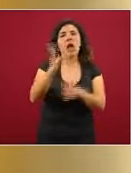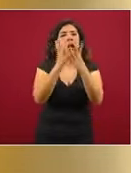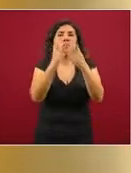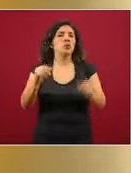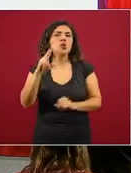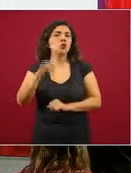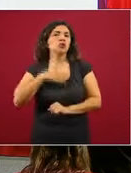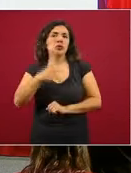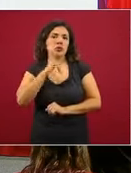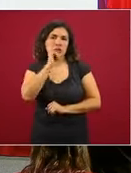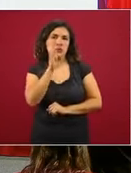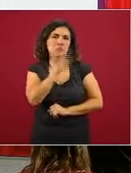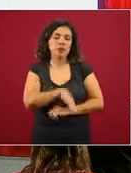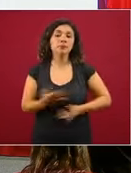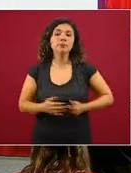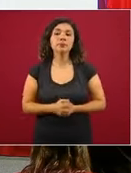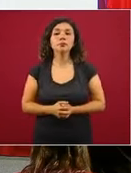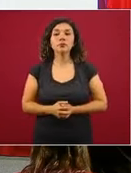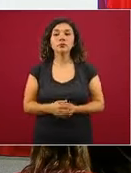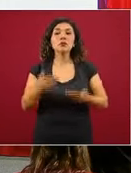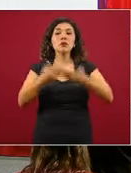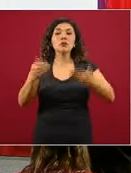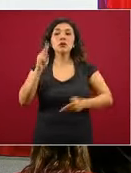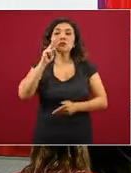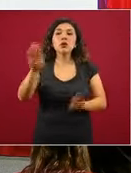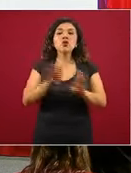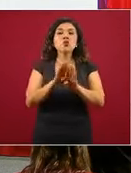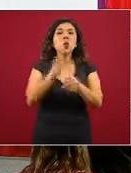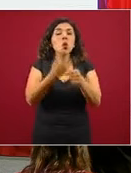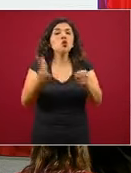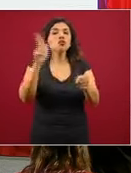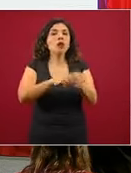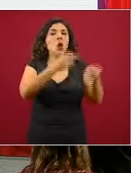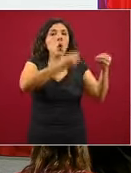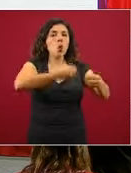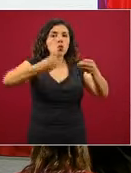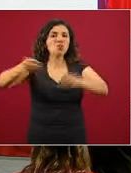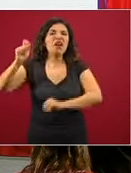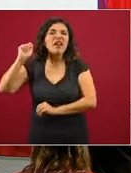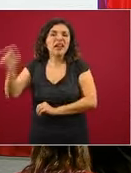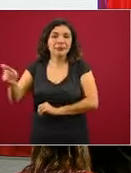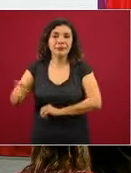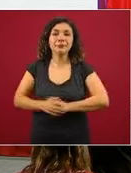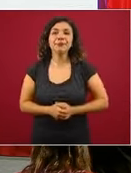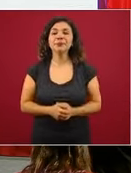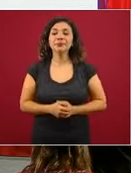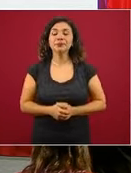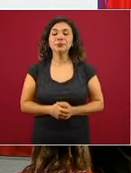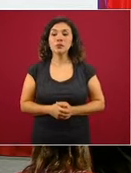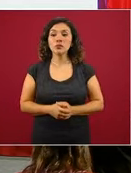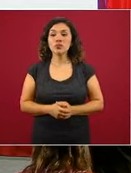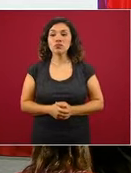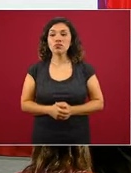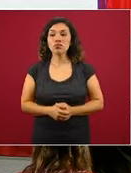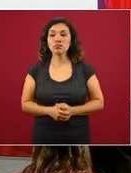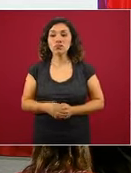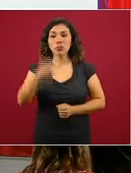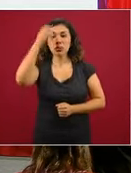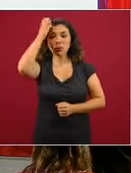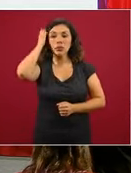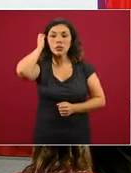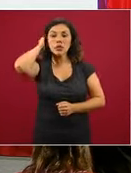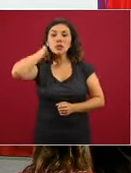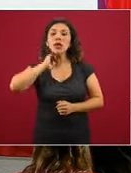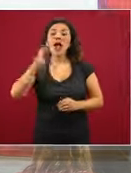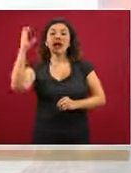no los tienen. Veamos cómo está la ocupación hospitalaria en el panorama nacional. Esta es la ocupación de camas